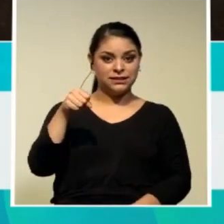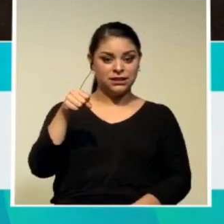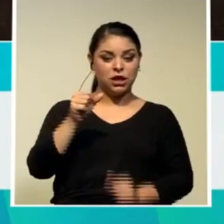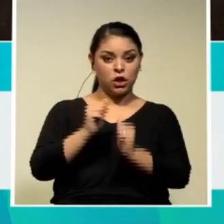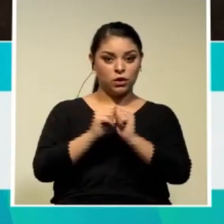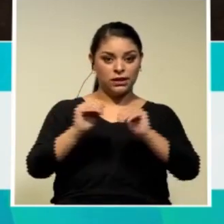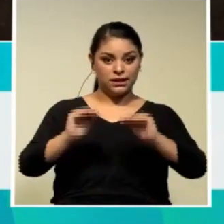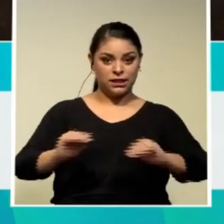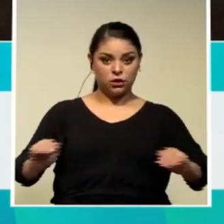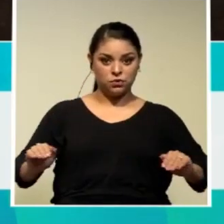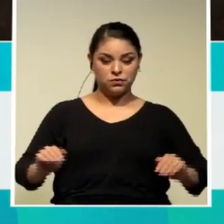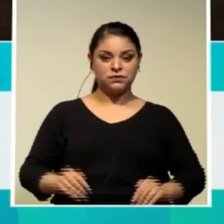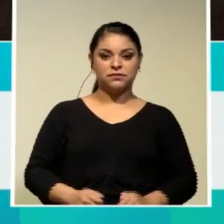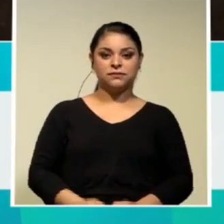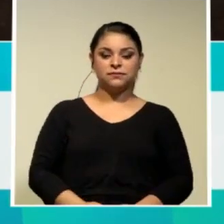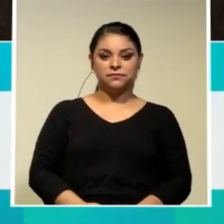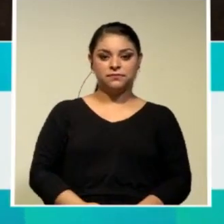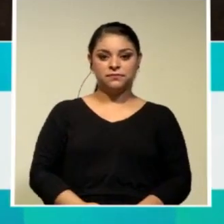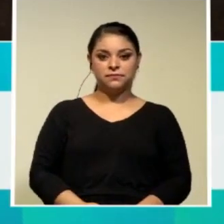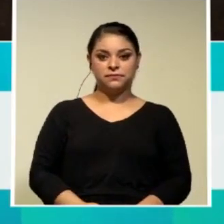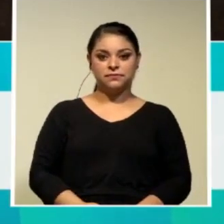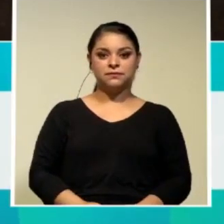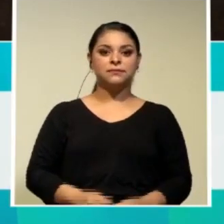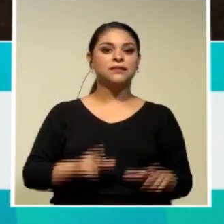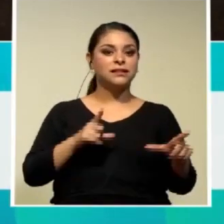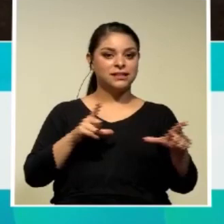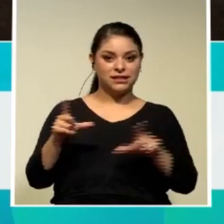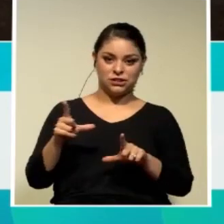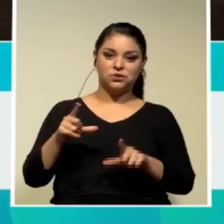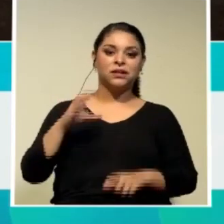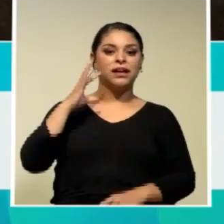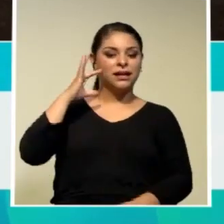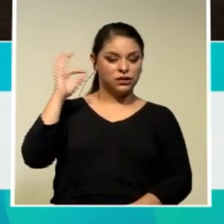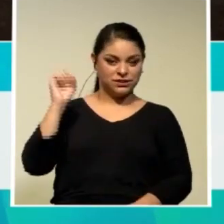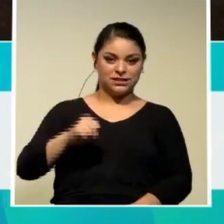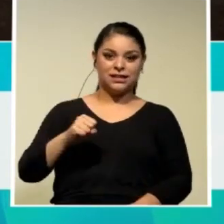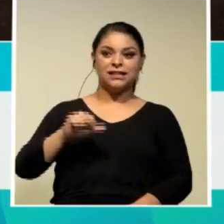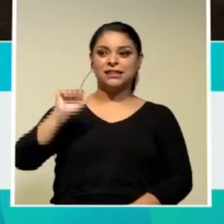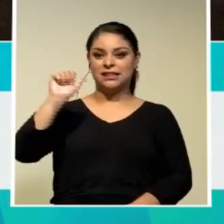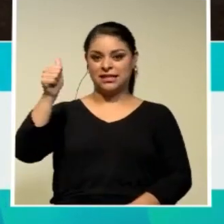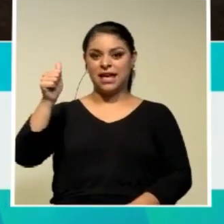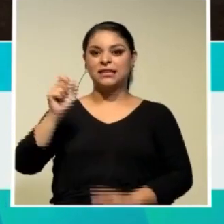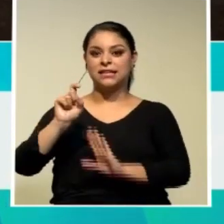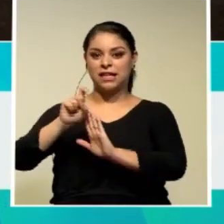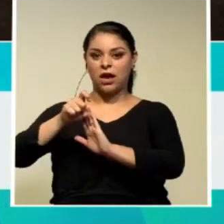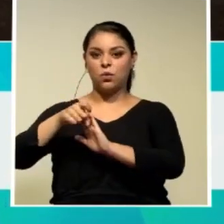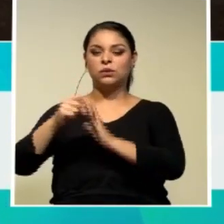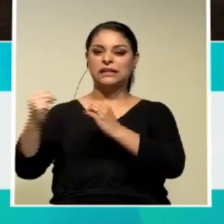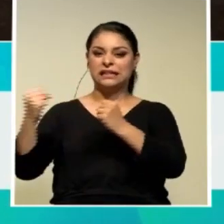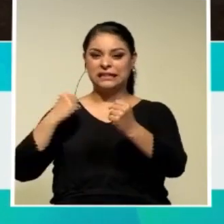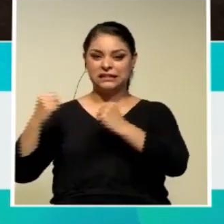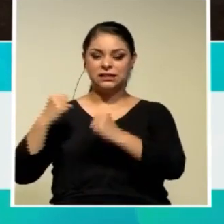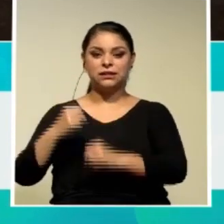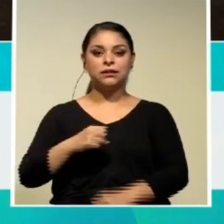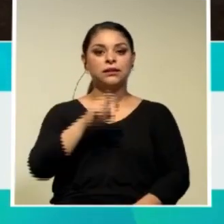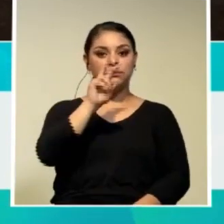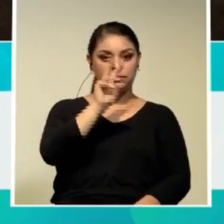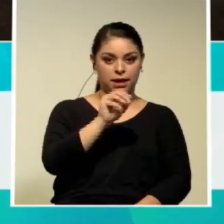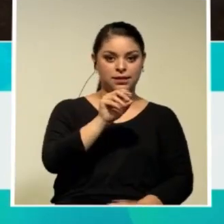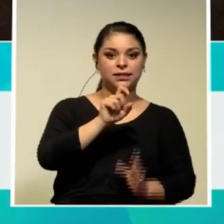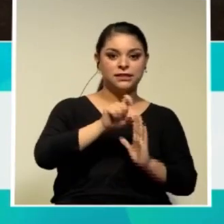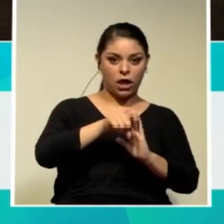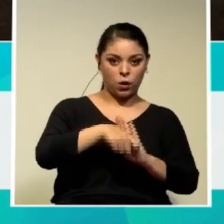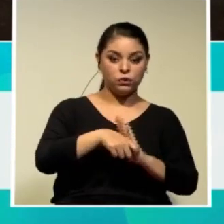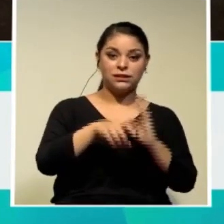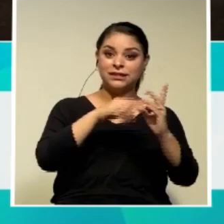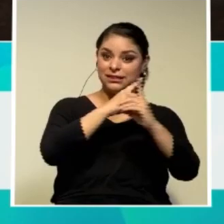con los niños y las niñas. ¿Sí? Listo, claro que sí. 10 segundos hacemos el ejercicio que vayamos a hacer y 20 segundos